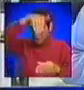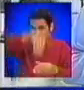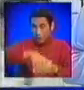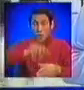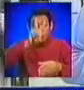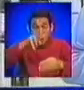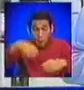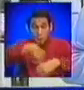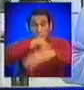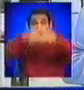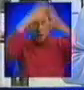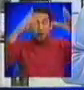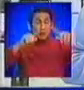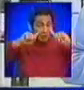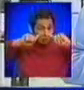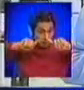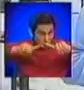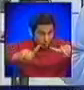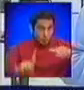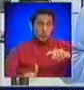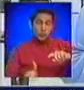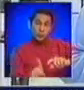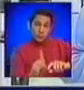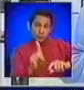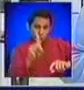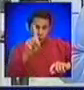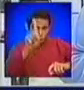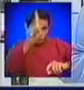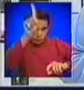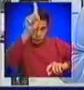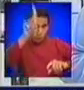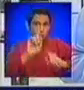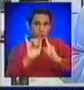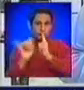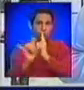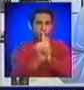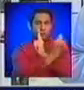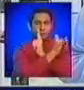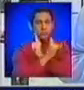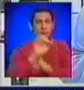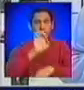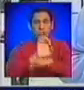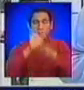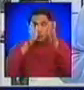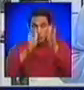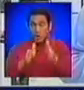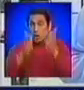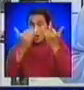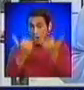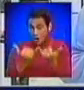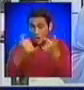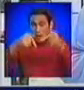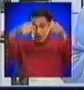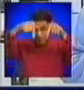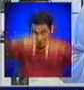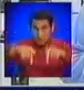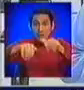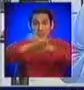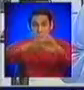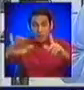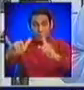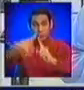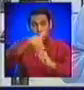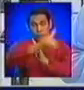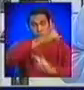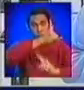de la mañana se monitoreó el lanzamiento del segundo nanosatélite ecuatoriano, Crisaor, que en estos precisos momentos ya se encuentra en órbita.